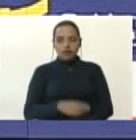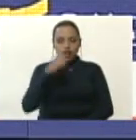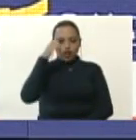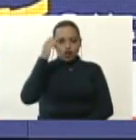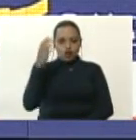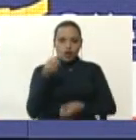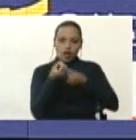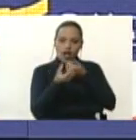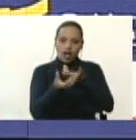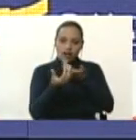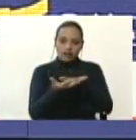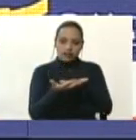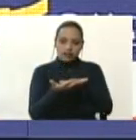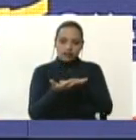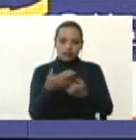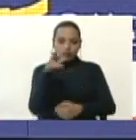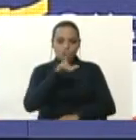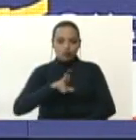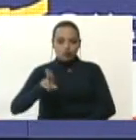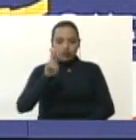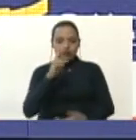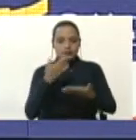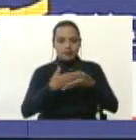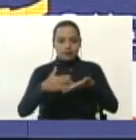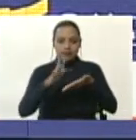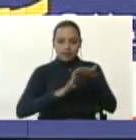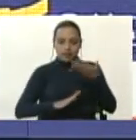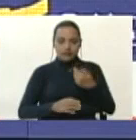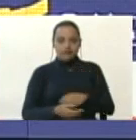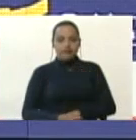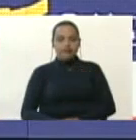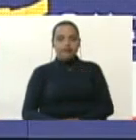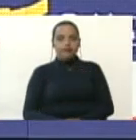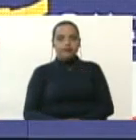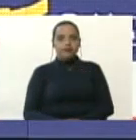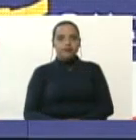través del lenguaje de las matemáticas.